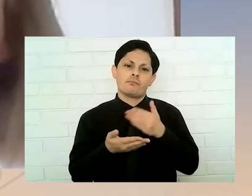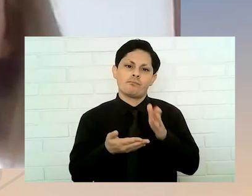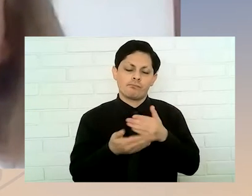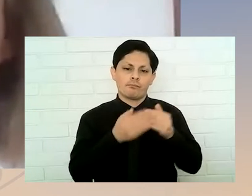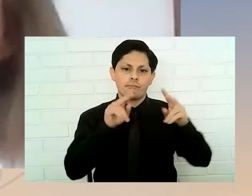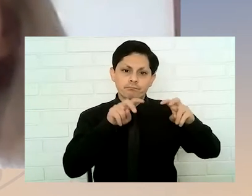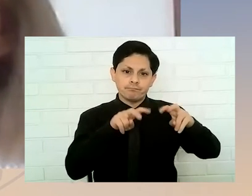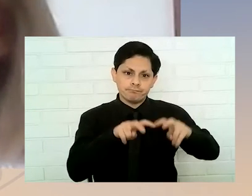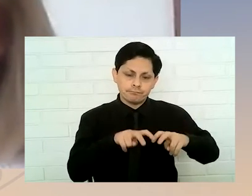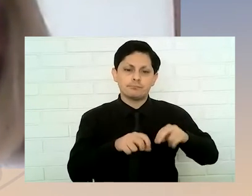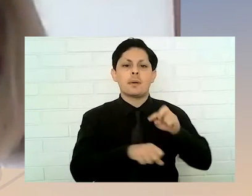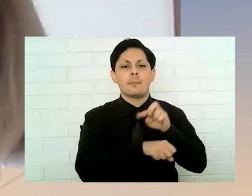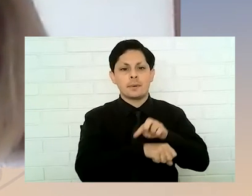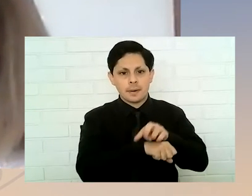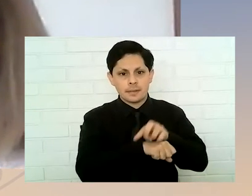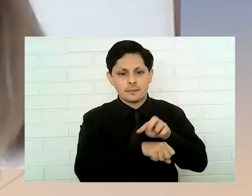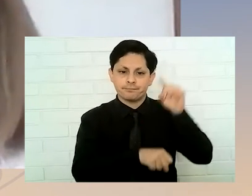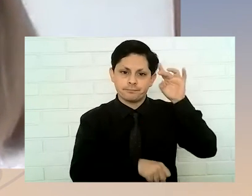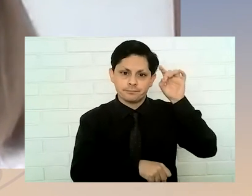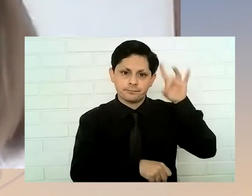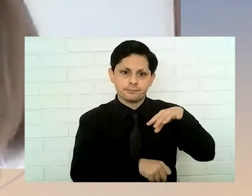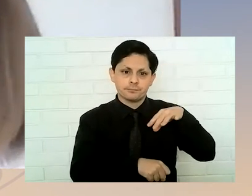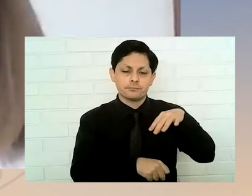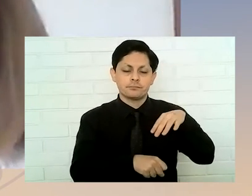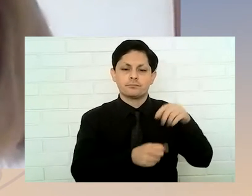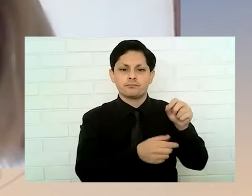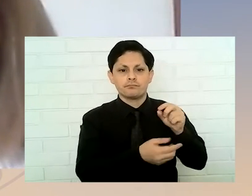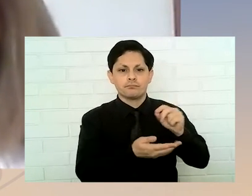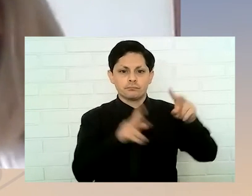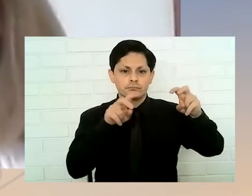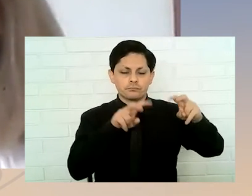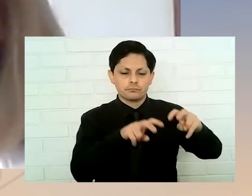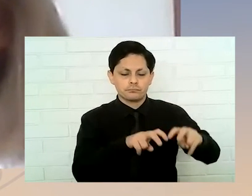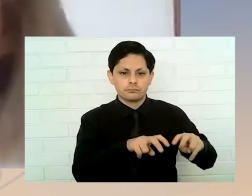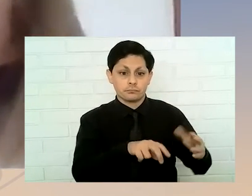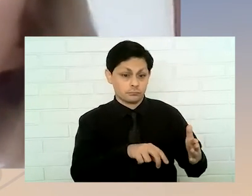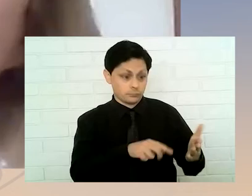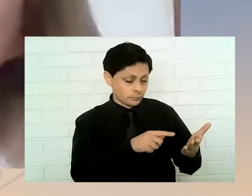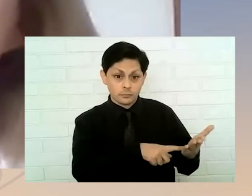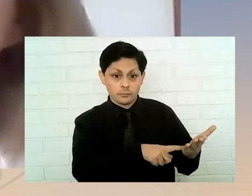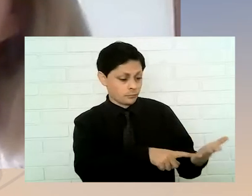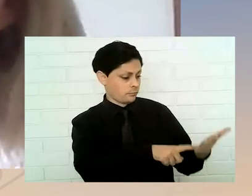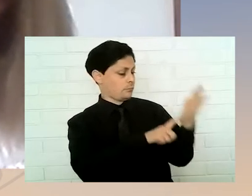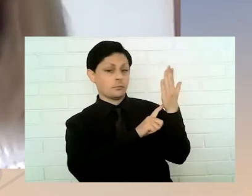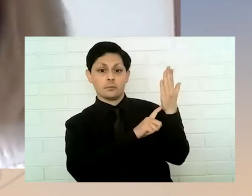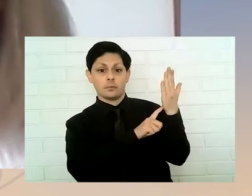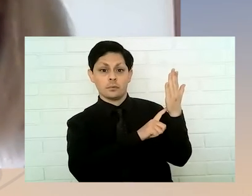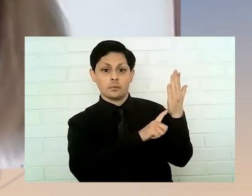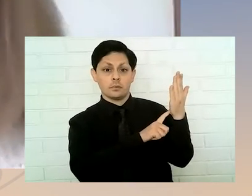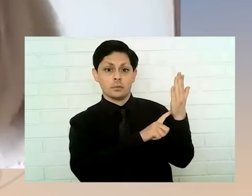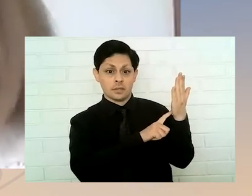pedagógica, saber pedagógico, nos han mostrado que esta incoherencia